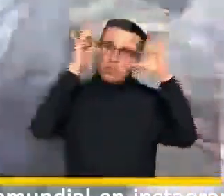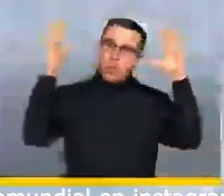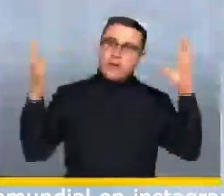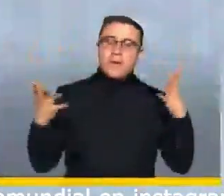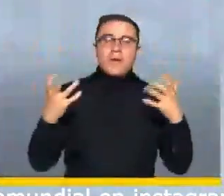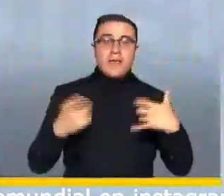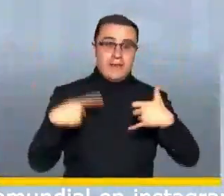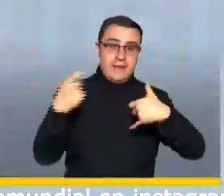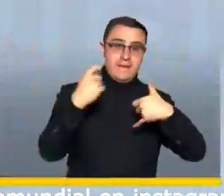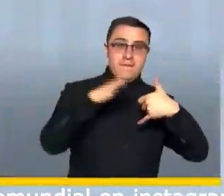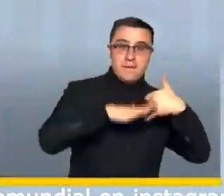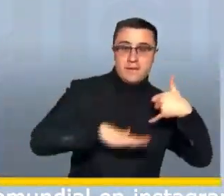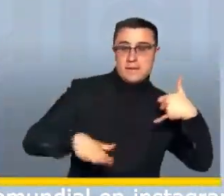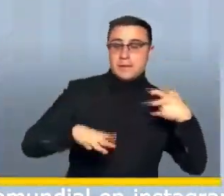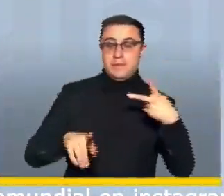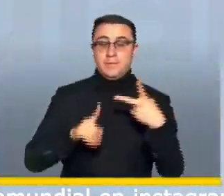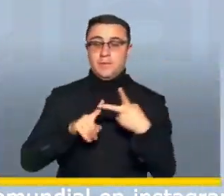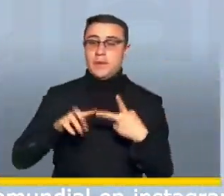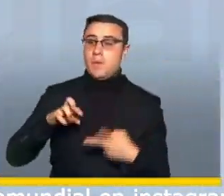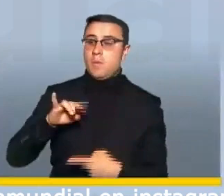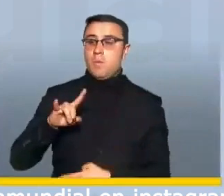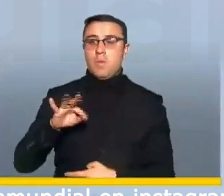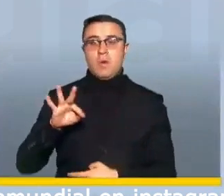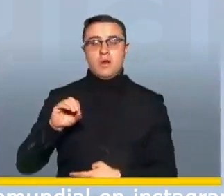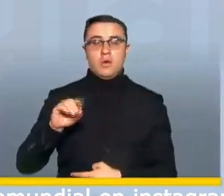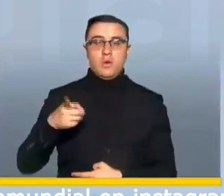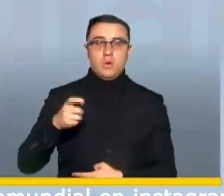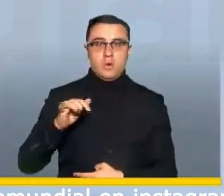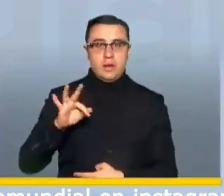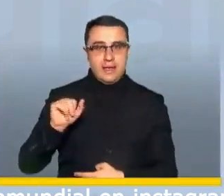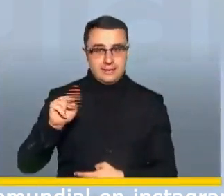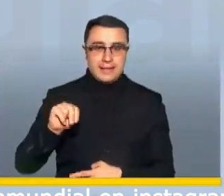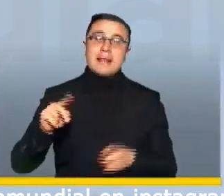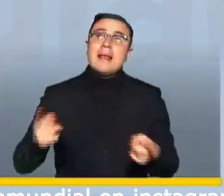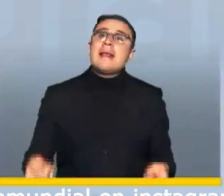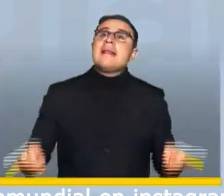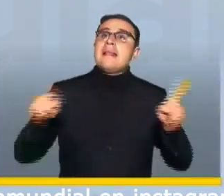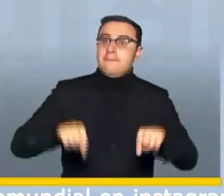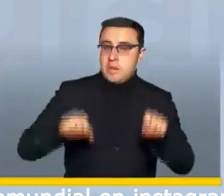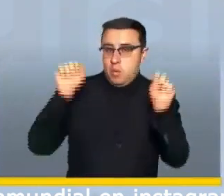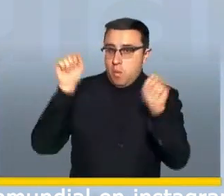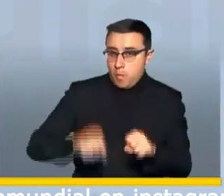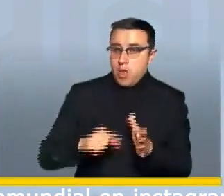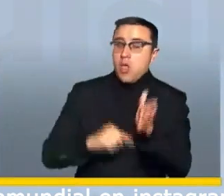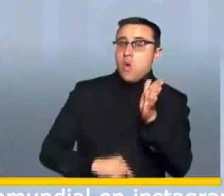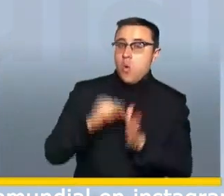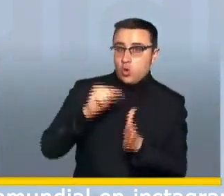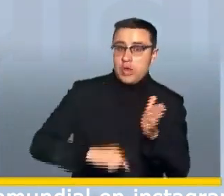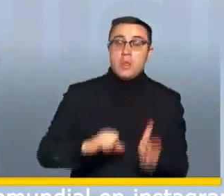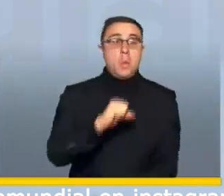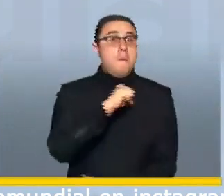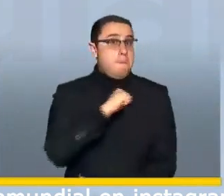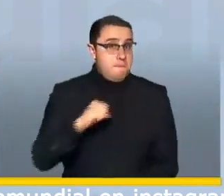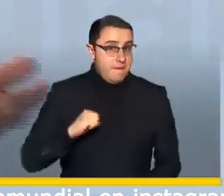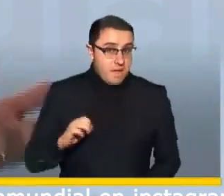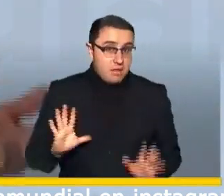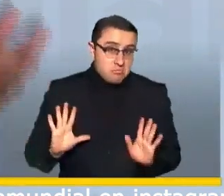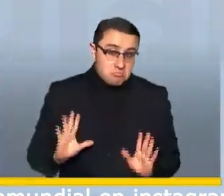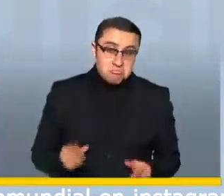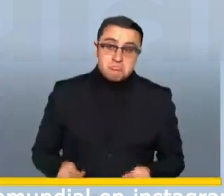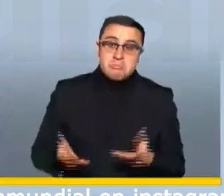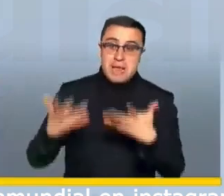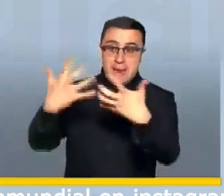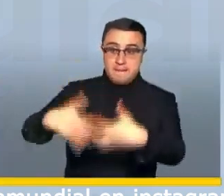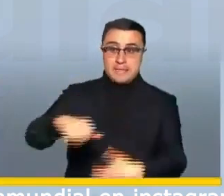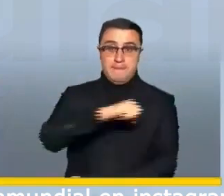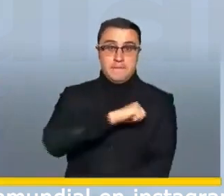entre Villavicencio y Puerto Gaitán se puede hacer un contrato privado de